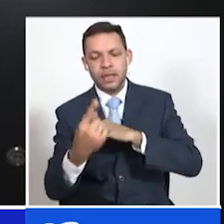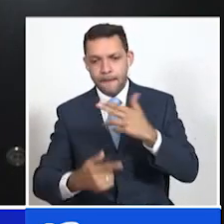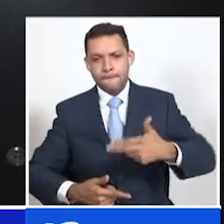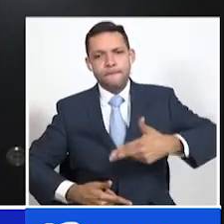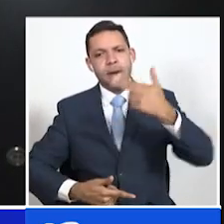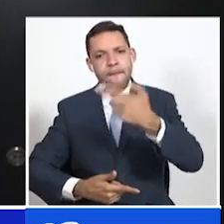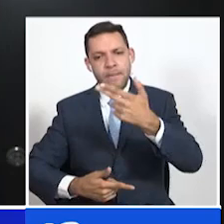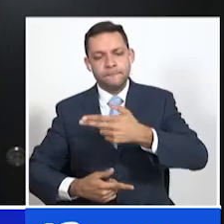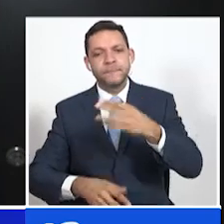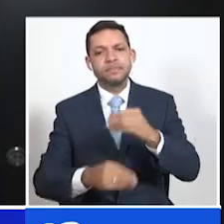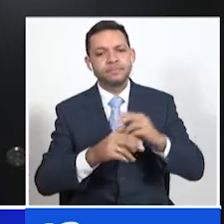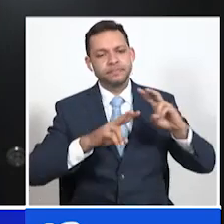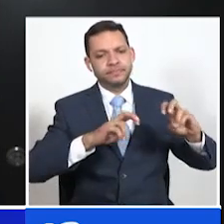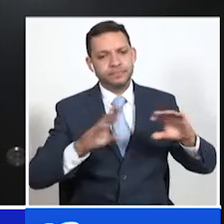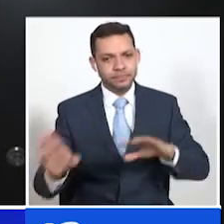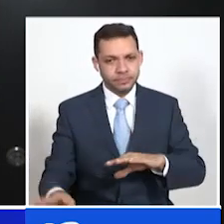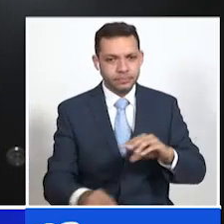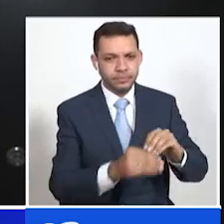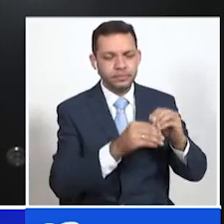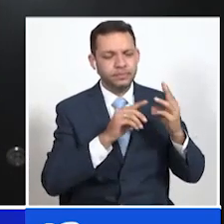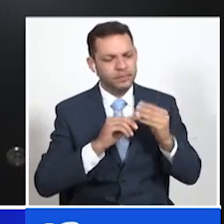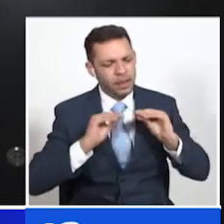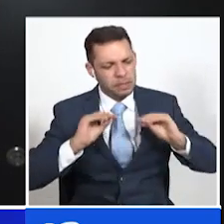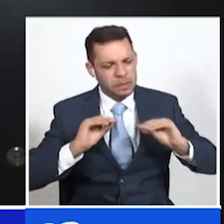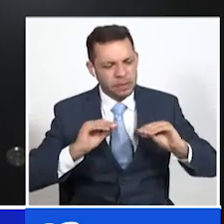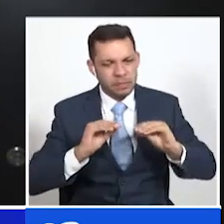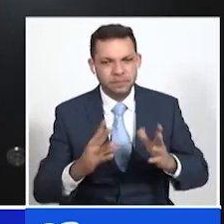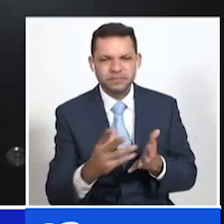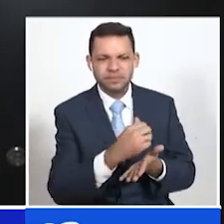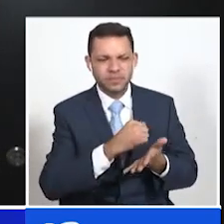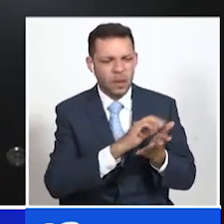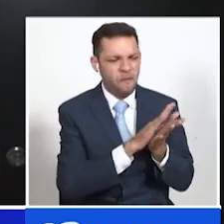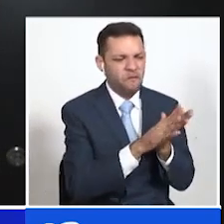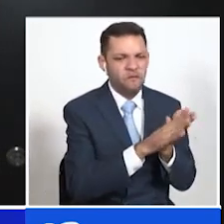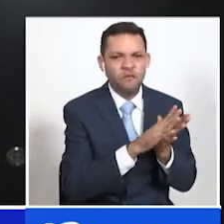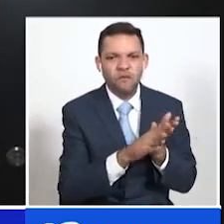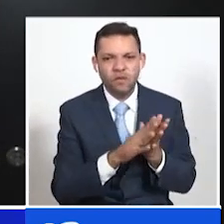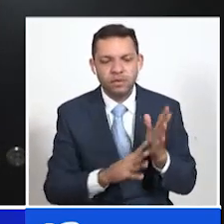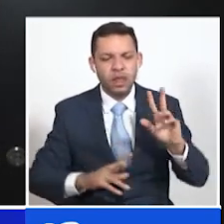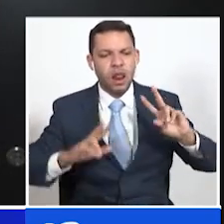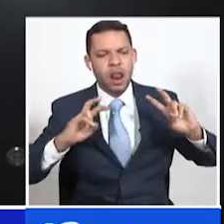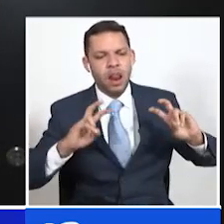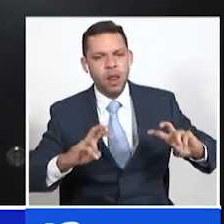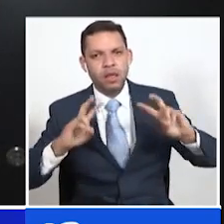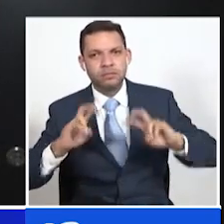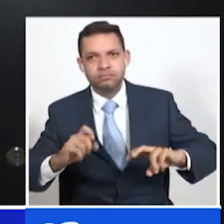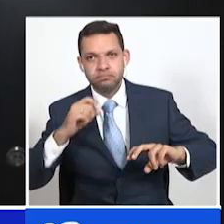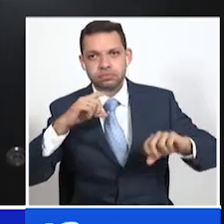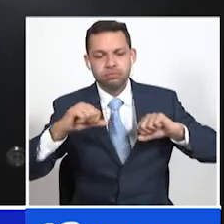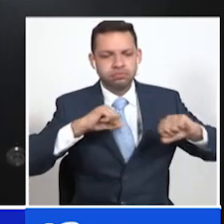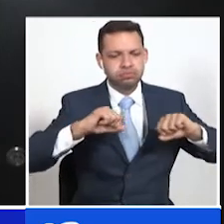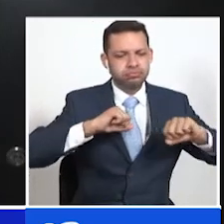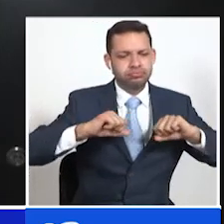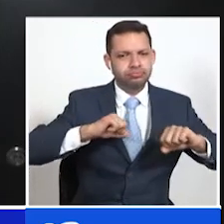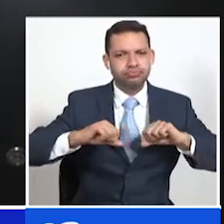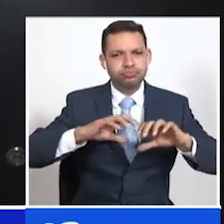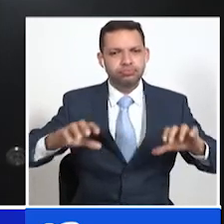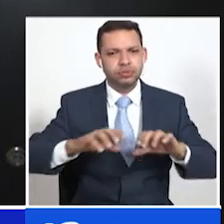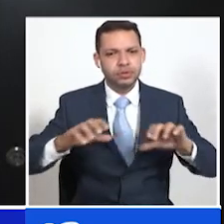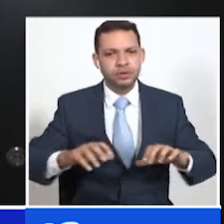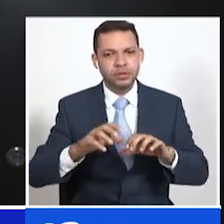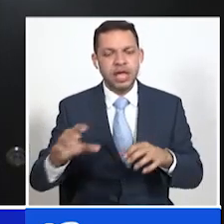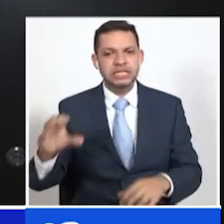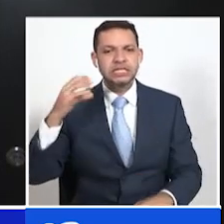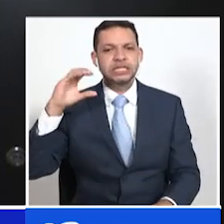investigando este caso. Por otro lado, les entregamos a esta hora lo que tiene que ver con la profundización de un operativo que se realizó en el municipio